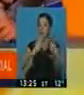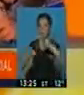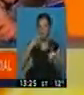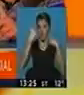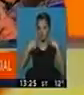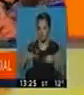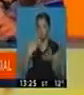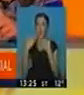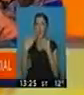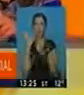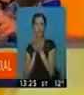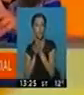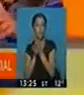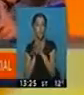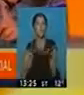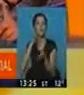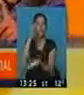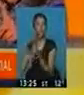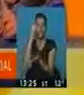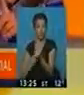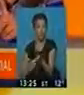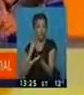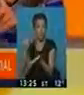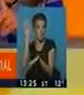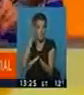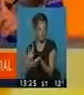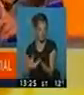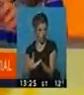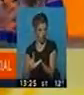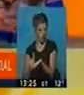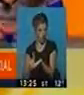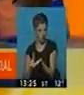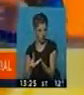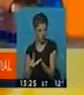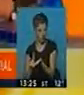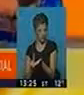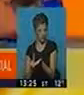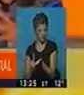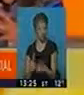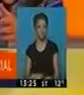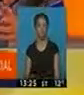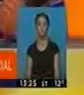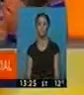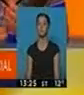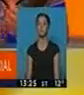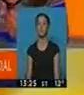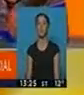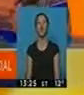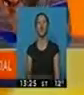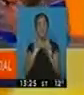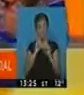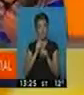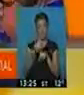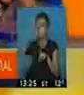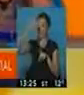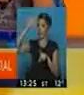para debatir la situación de los derechos humanos y la cláusula democrática en el Mercosur hacia Venezuela. Lo mismo que le hicieron y